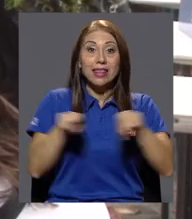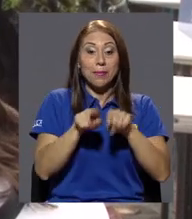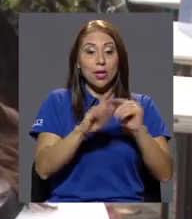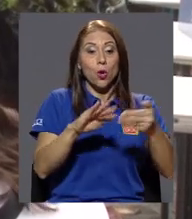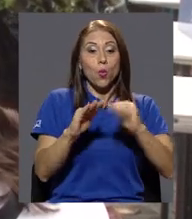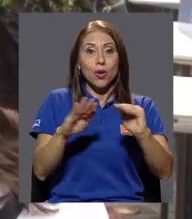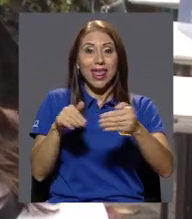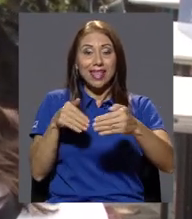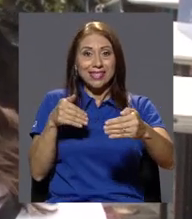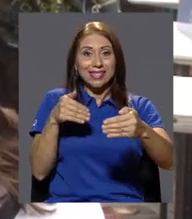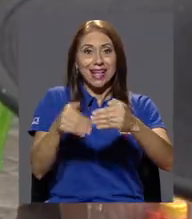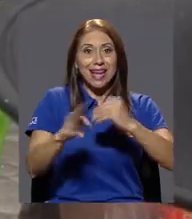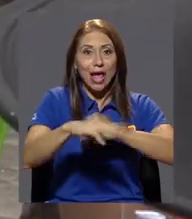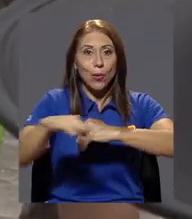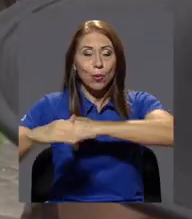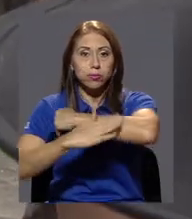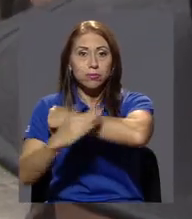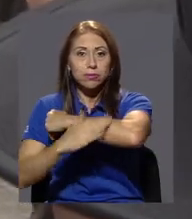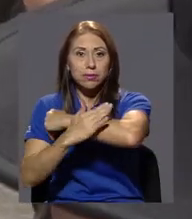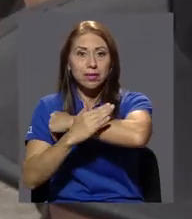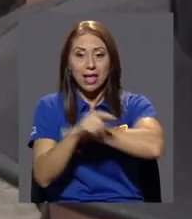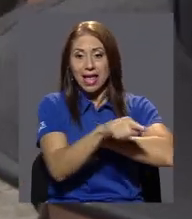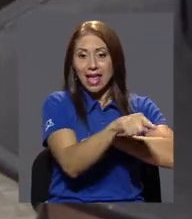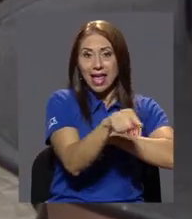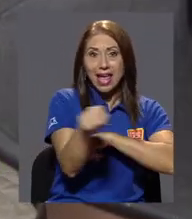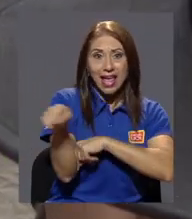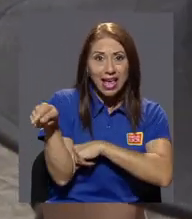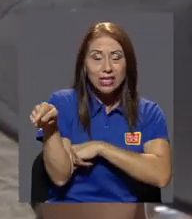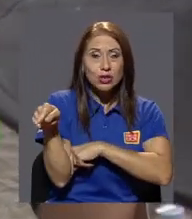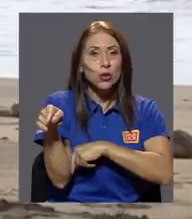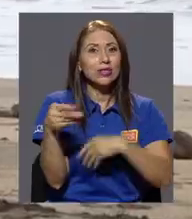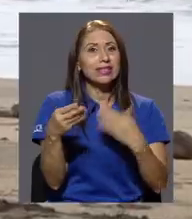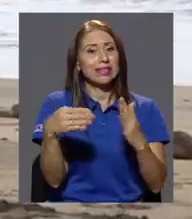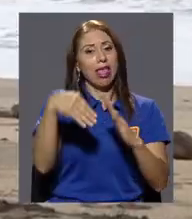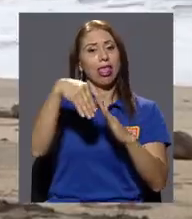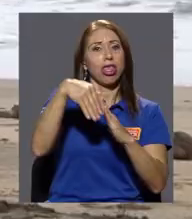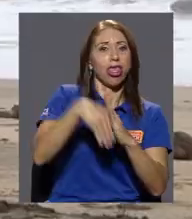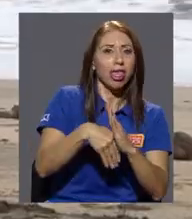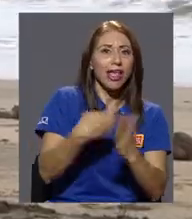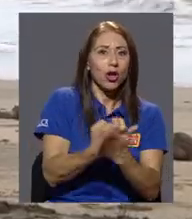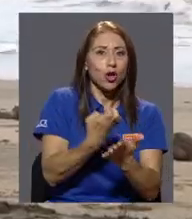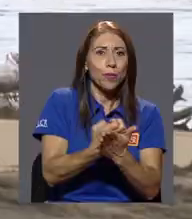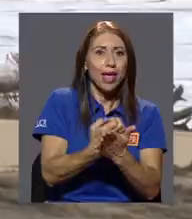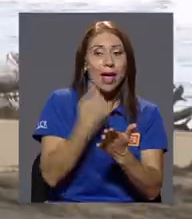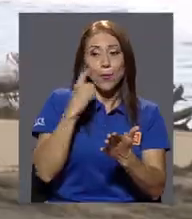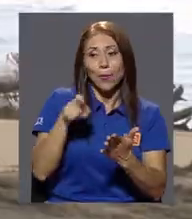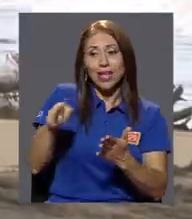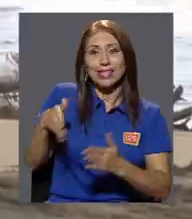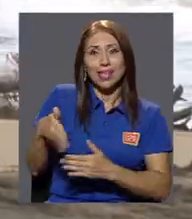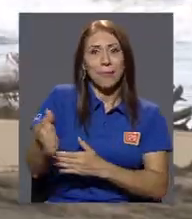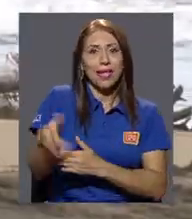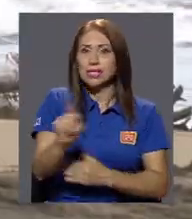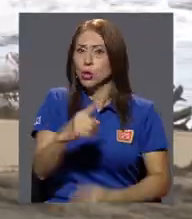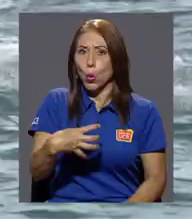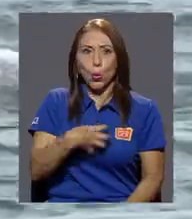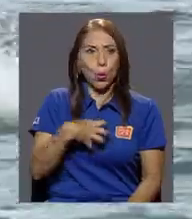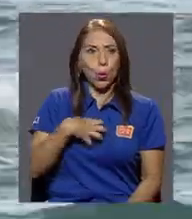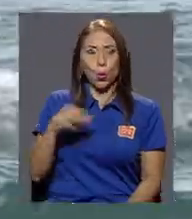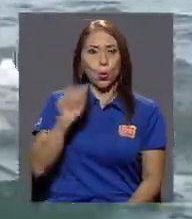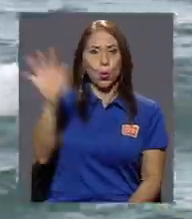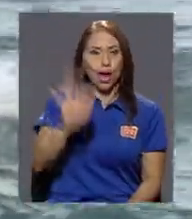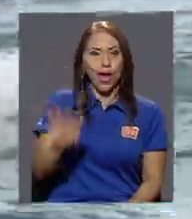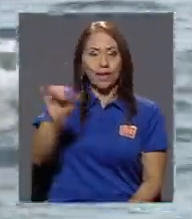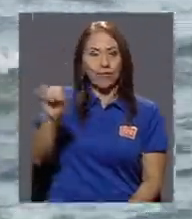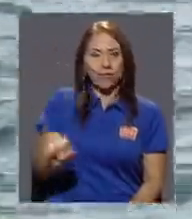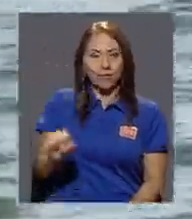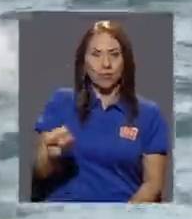comunidades costeras. Estas poblaciones se ven perjudicadas en su economía local por este pez no nativo de la costa caribe sur de nuestro